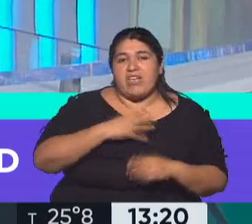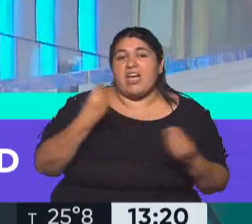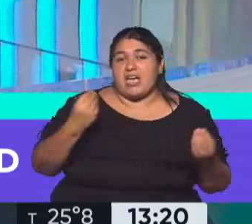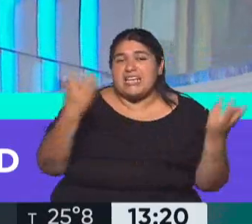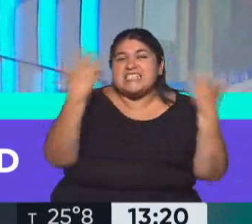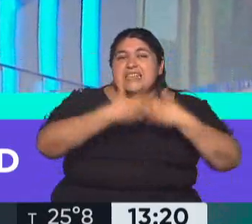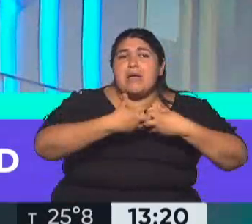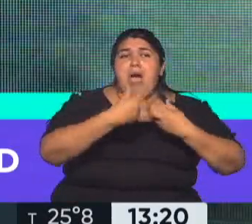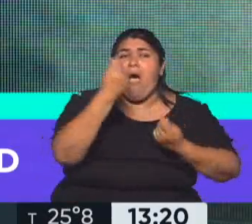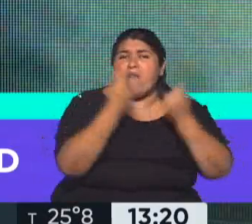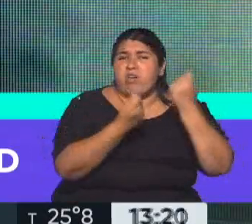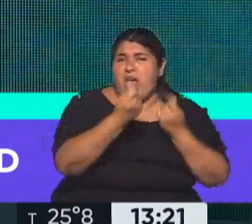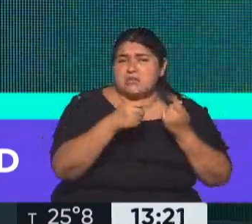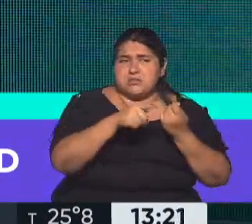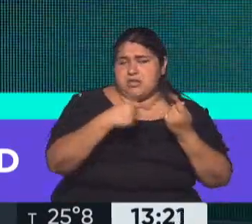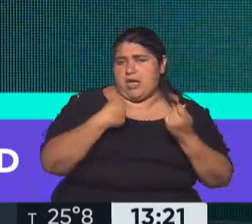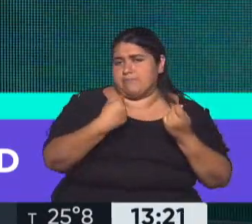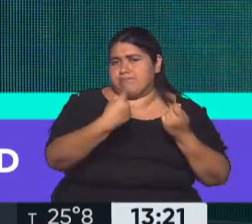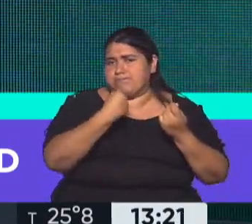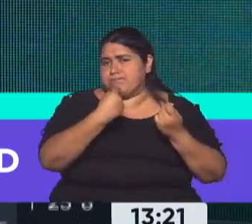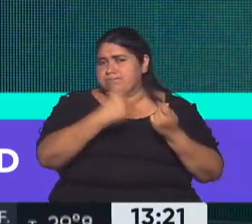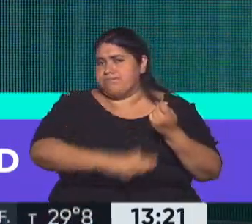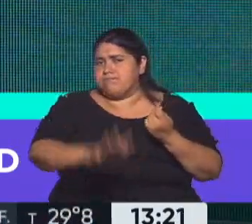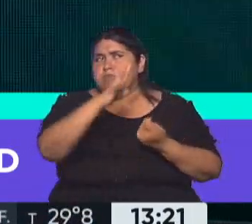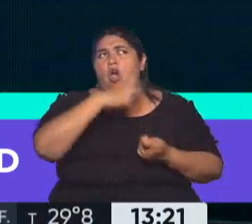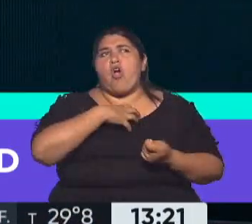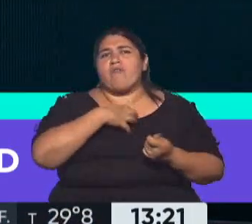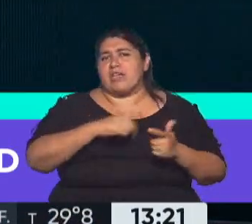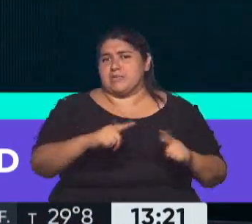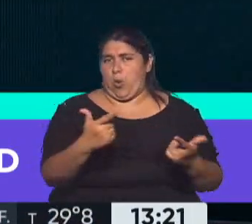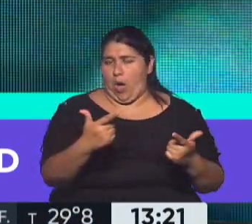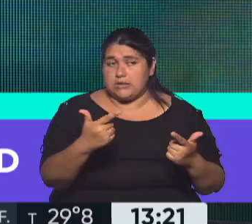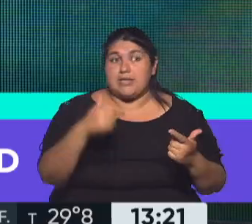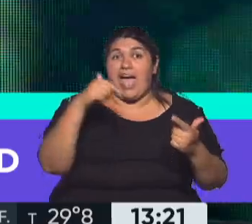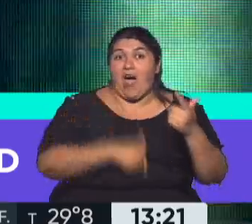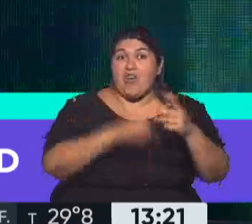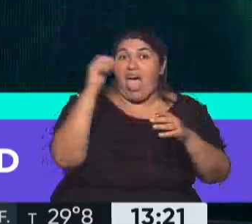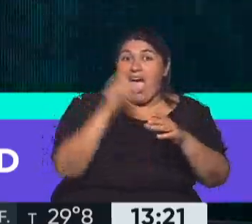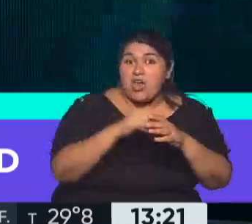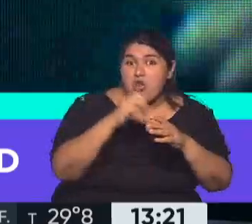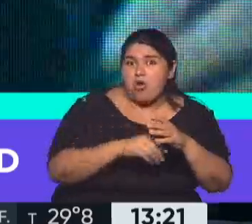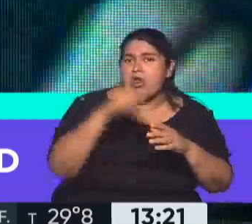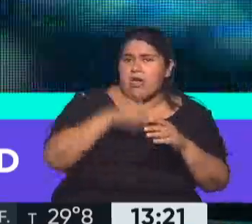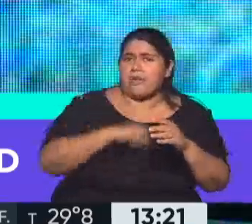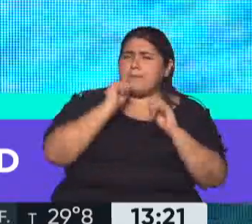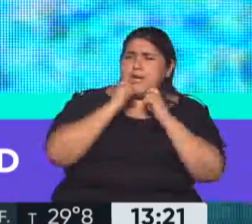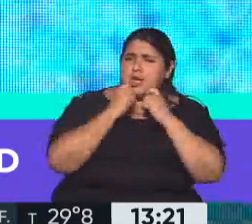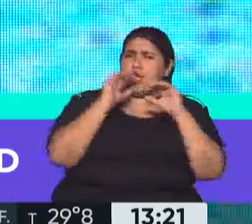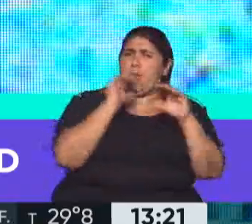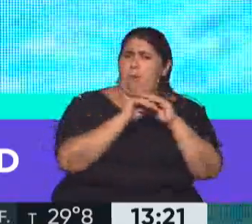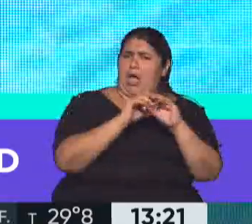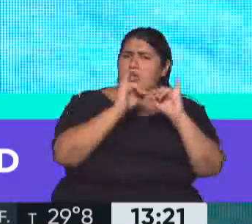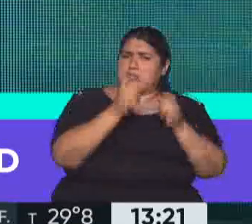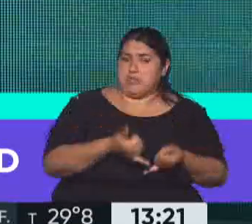sistema financiero, ¿no? Cuando muchas veces se habla de por qué la gente no, en Sí. caso de poder ahorrar, por qué no deja sus depósitos en los bancos, bueno, mucho